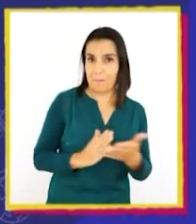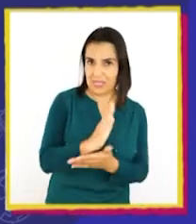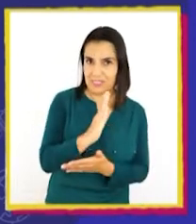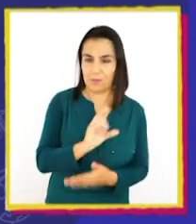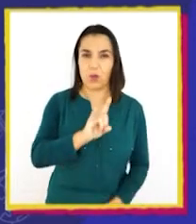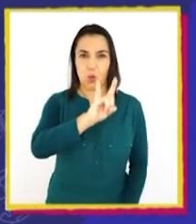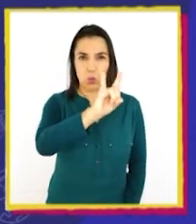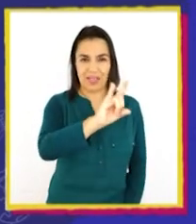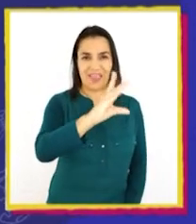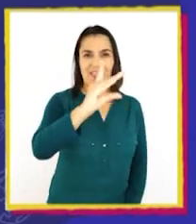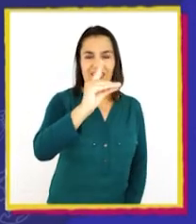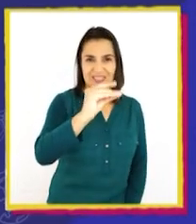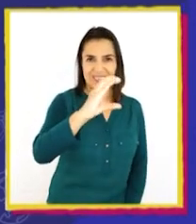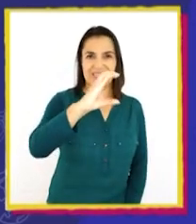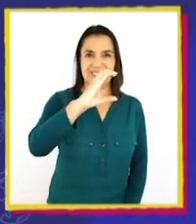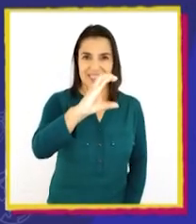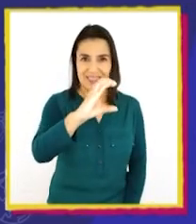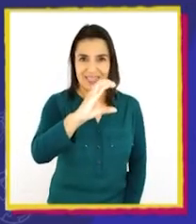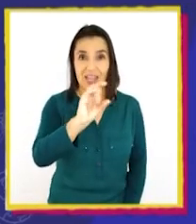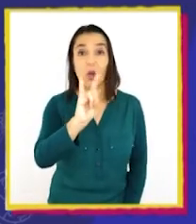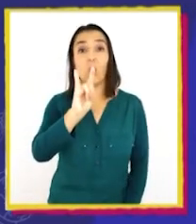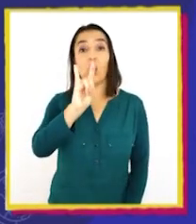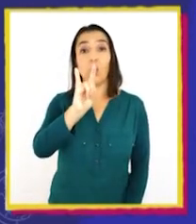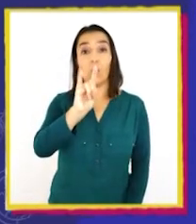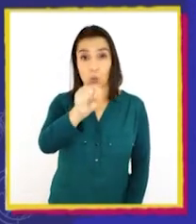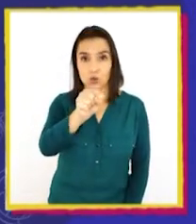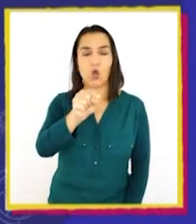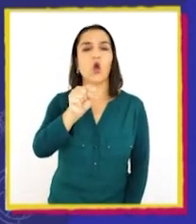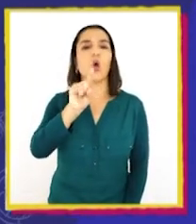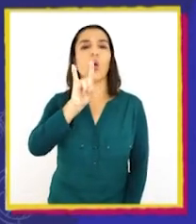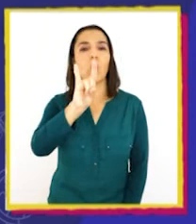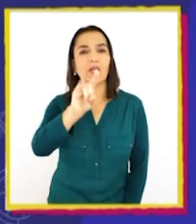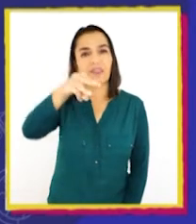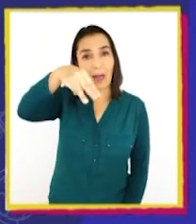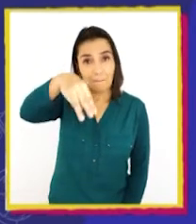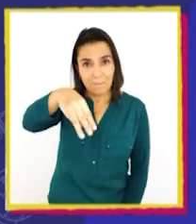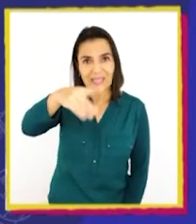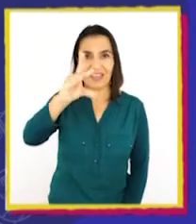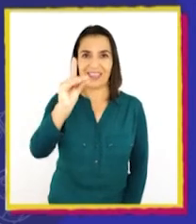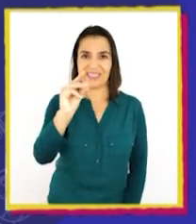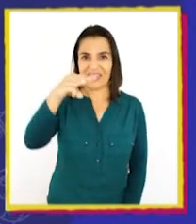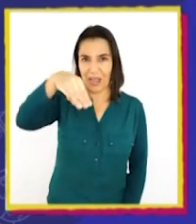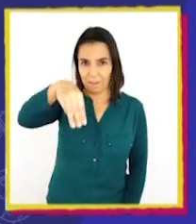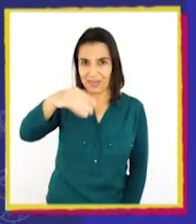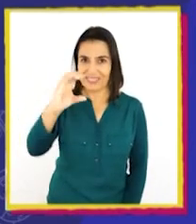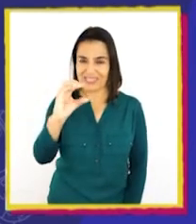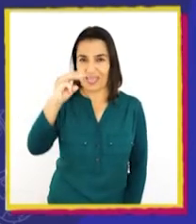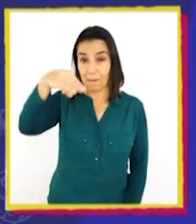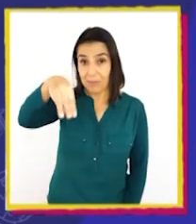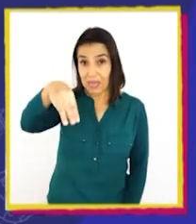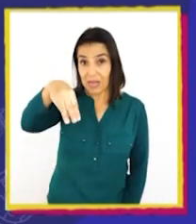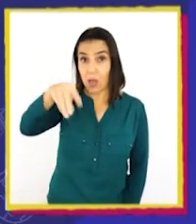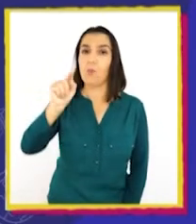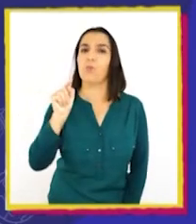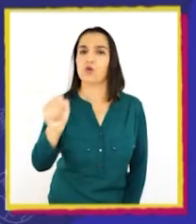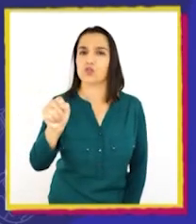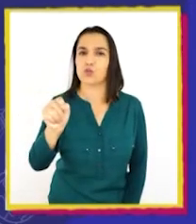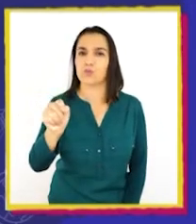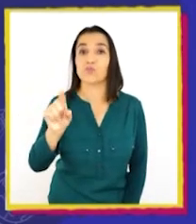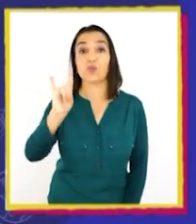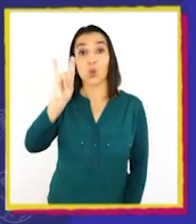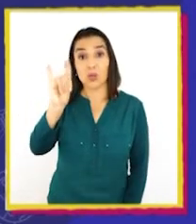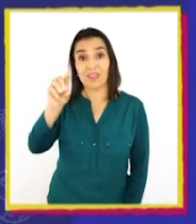comenzamos. Unidad, decena, centena, punto. Unidad de mil, decena de mil, centena de mil,